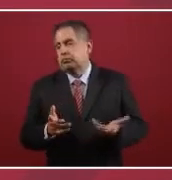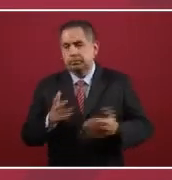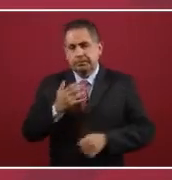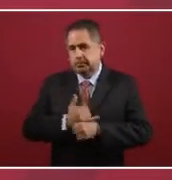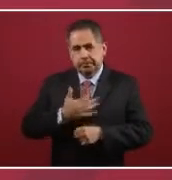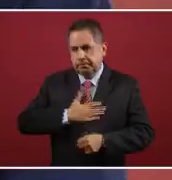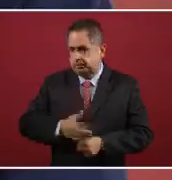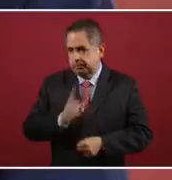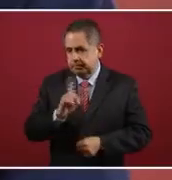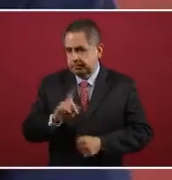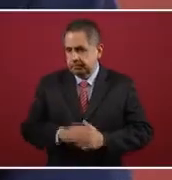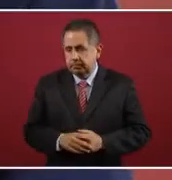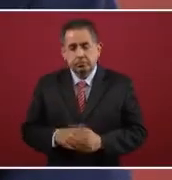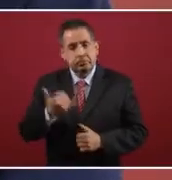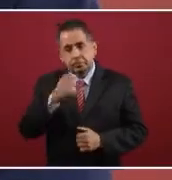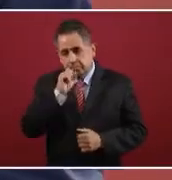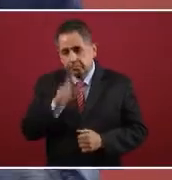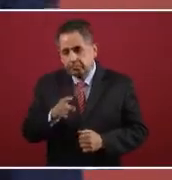y